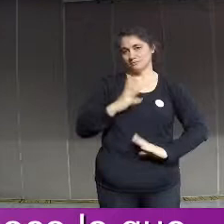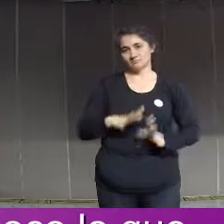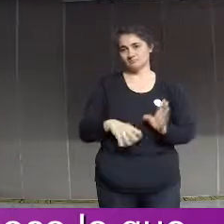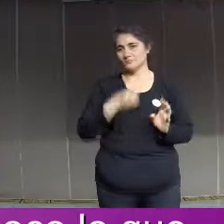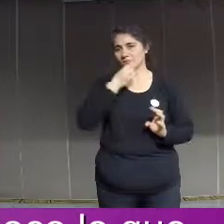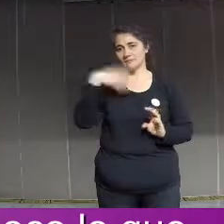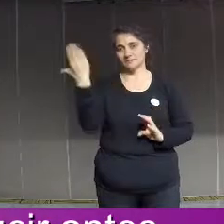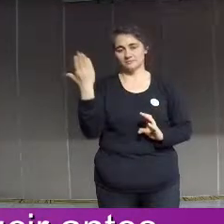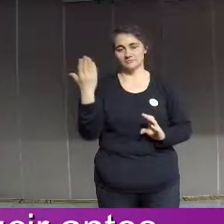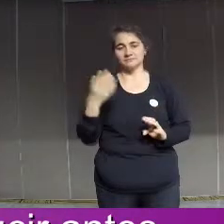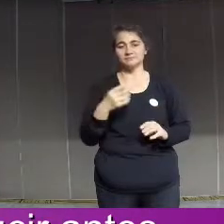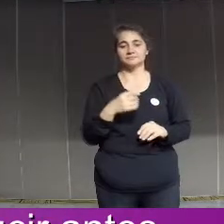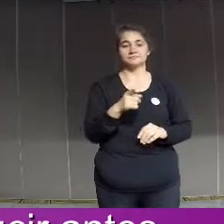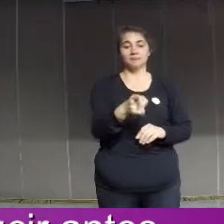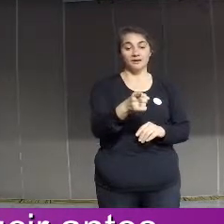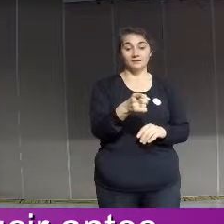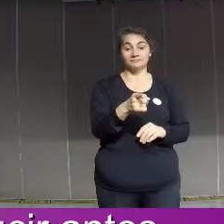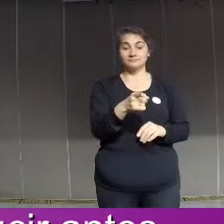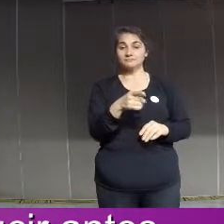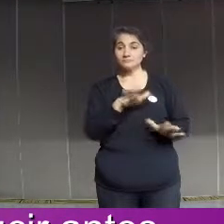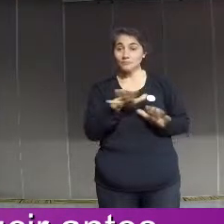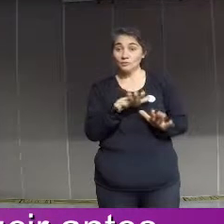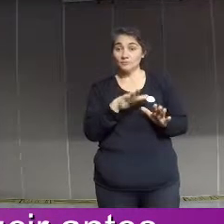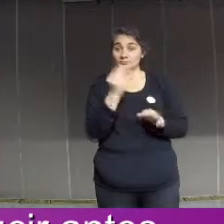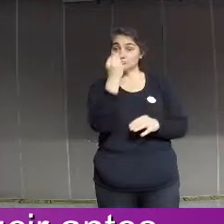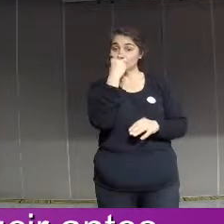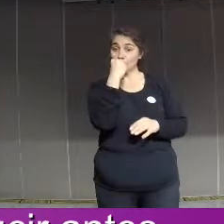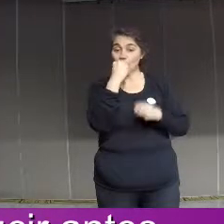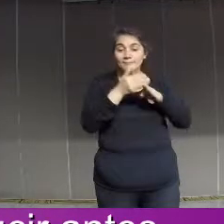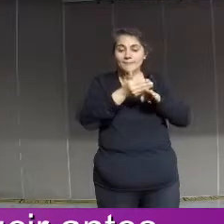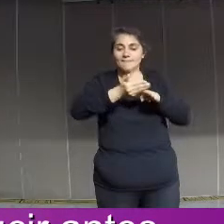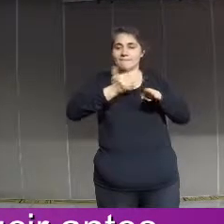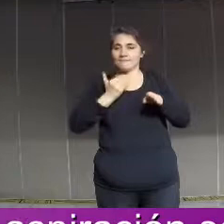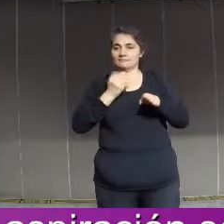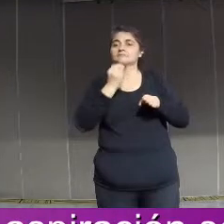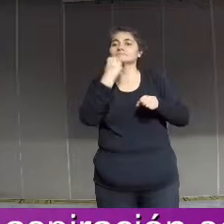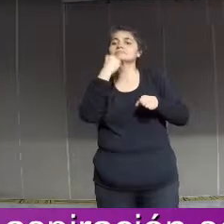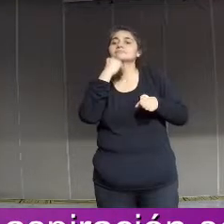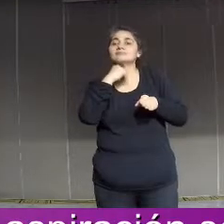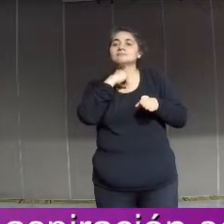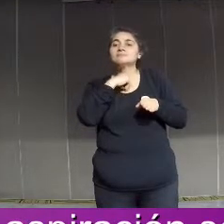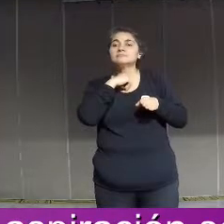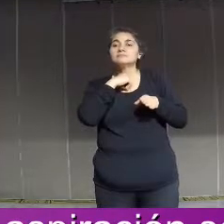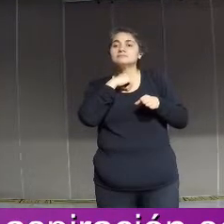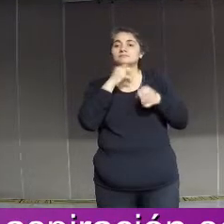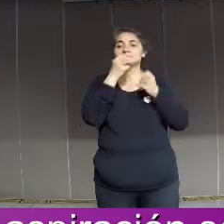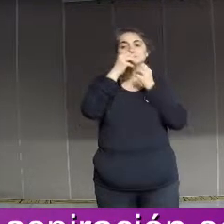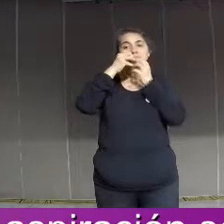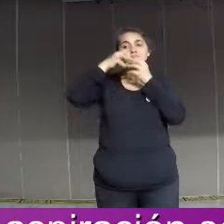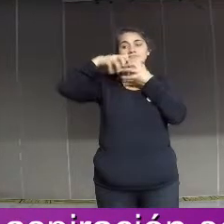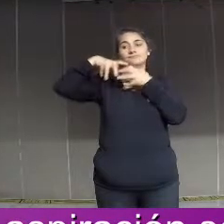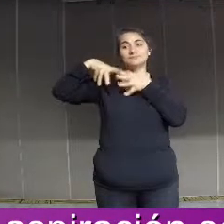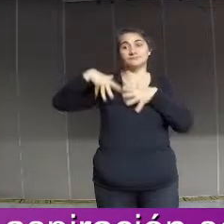cuando la aspiración se produce antes de la deglución? Entonces, el alimento discurre a la vía